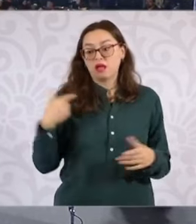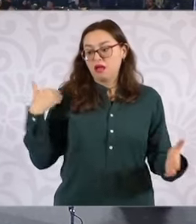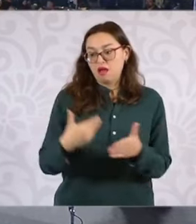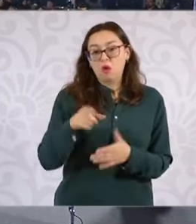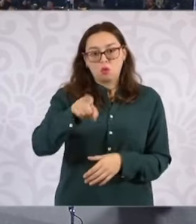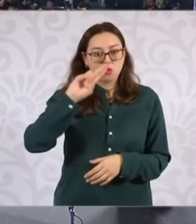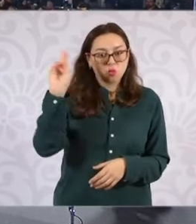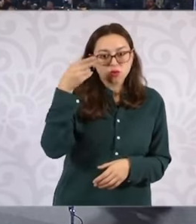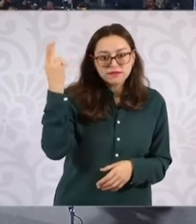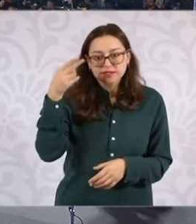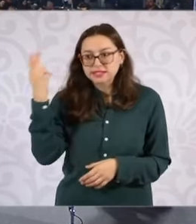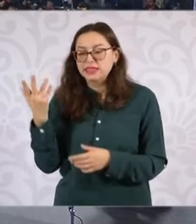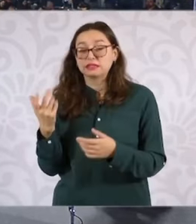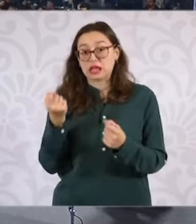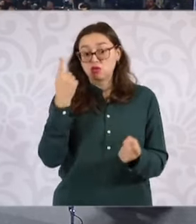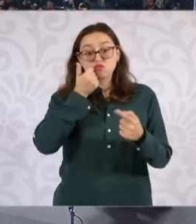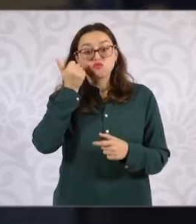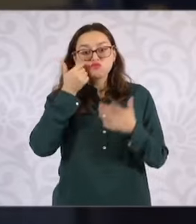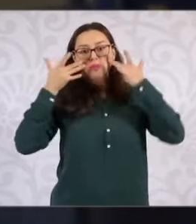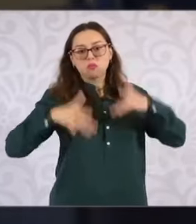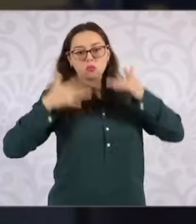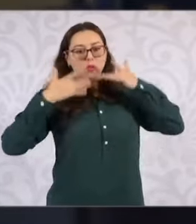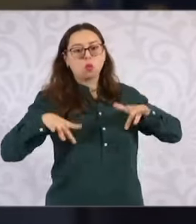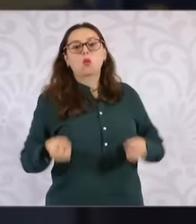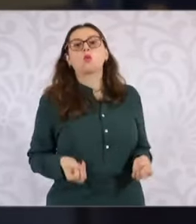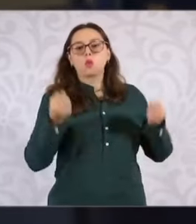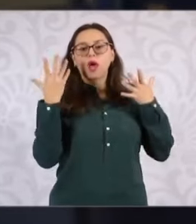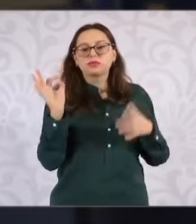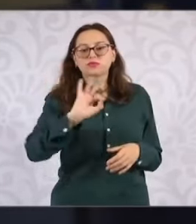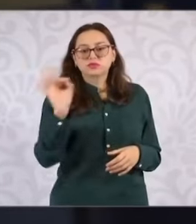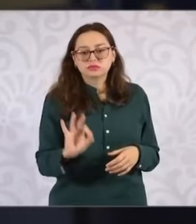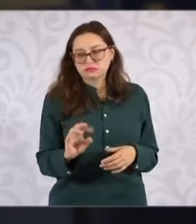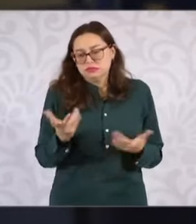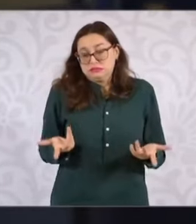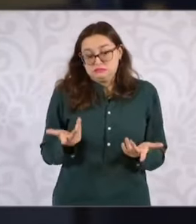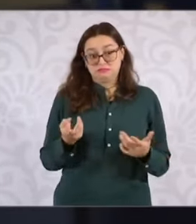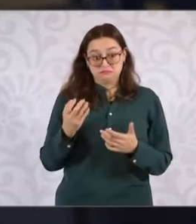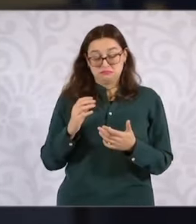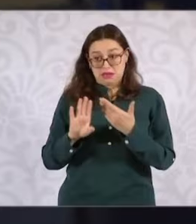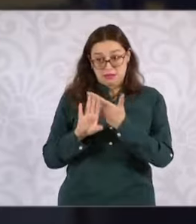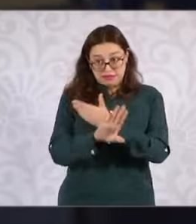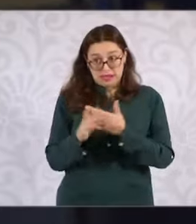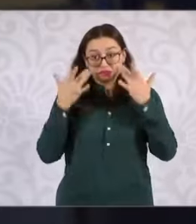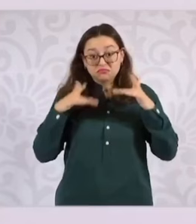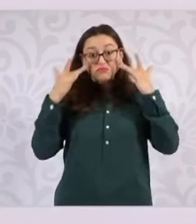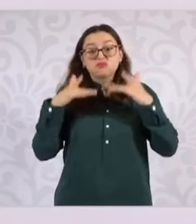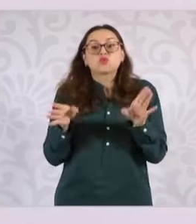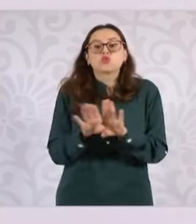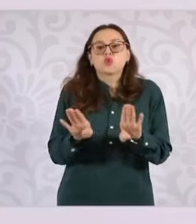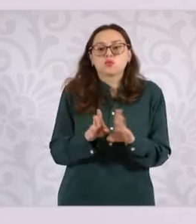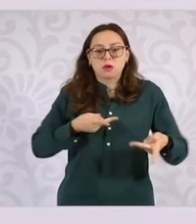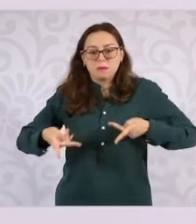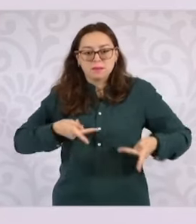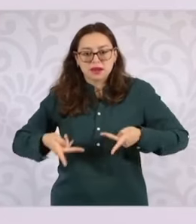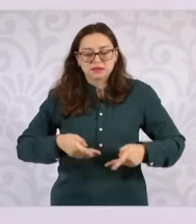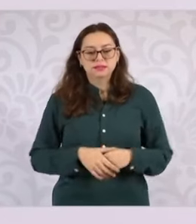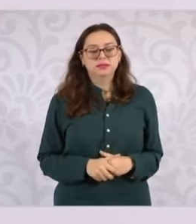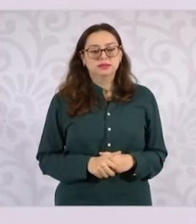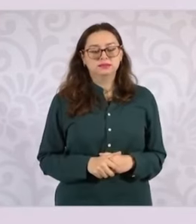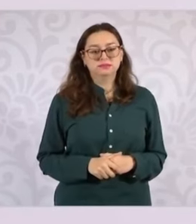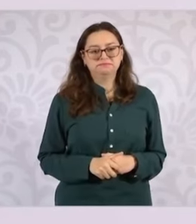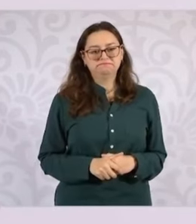estas universidades que se van a fortalecer y si hay alguna estrategia contemplada para evitar este problema. Sí, más que